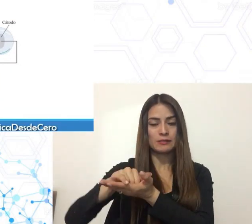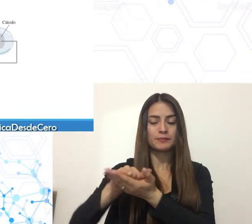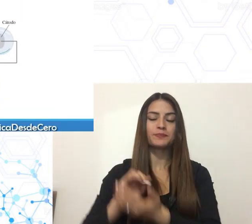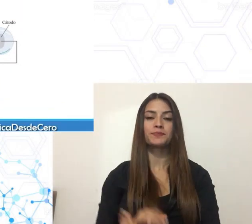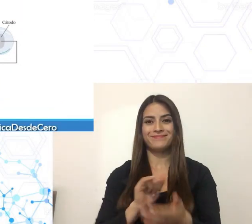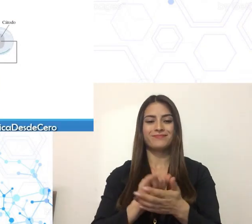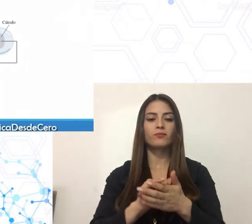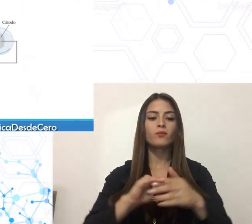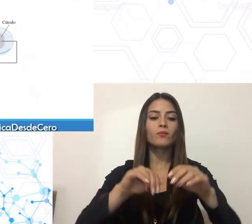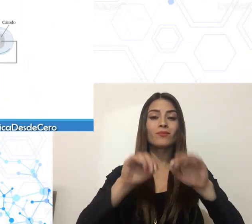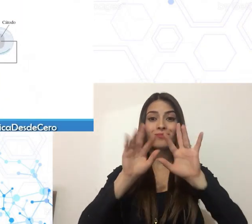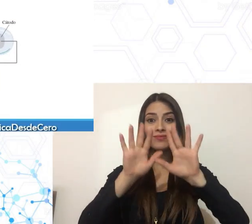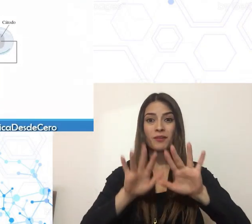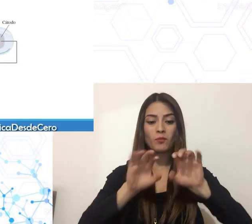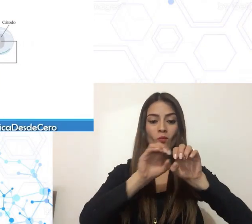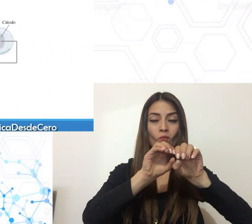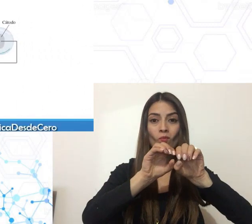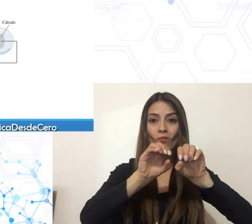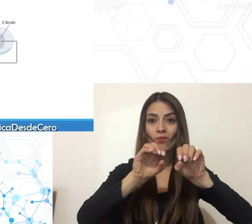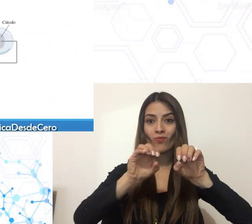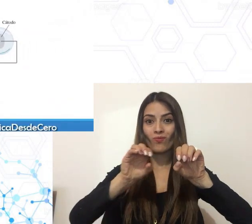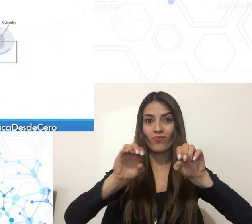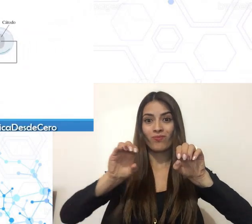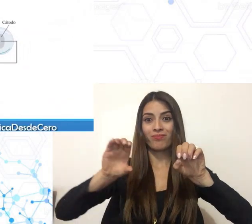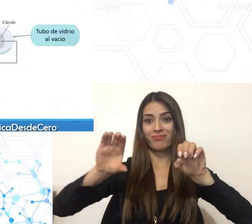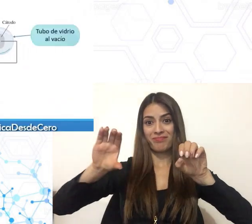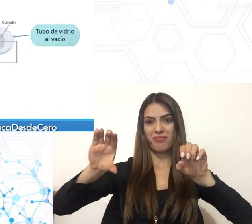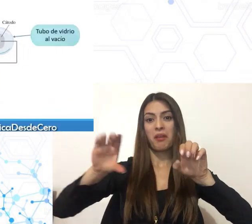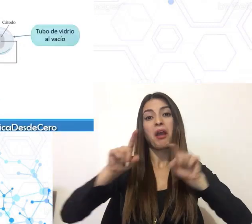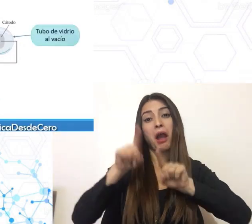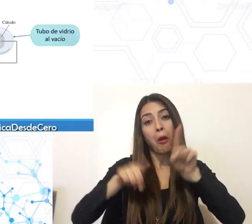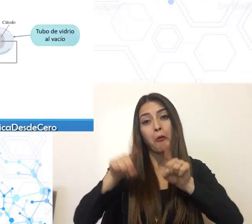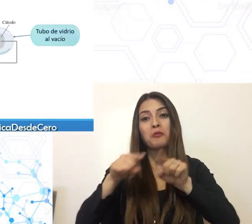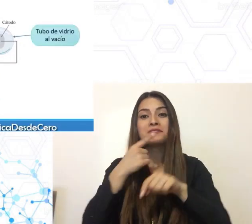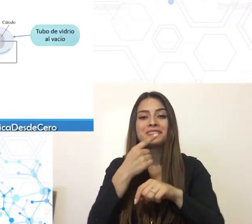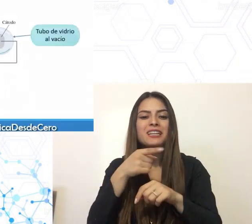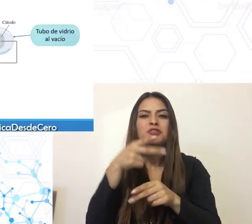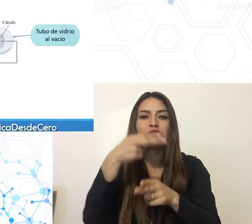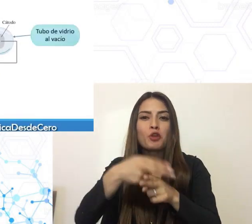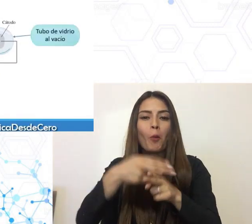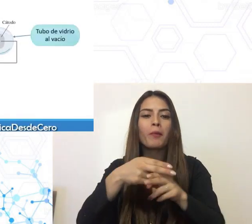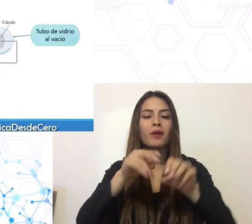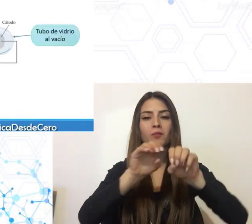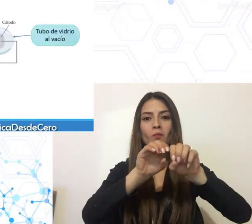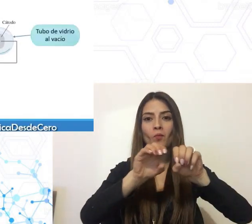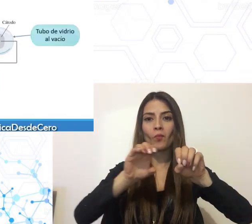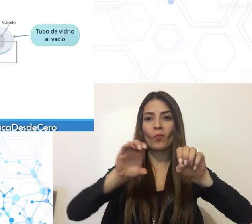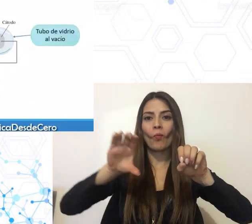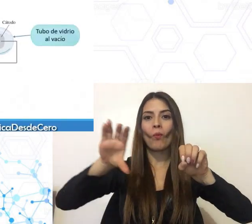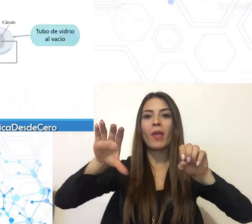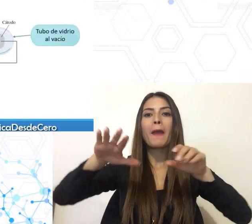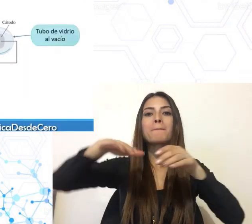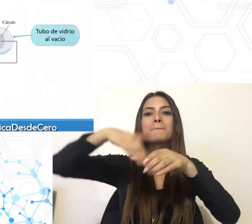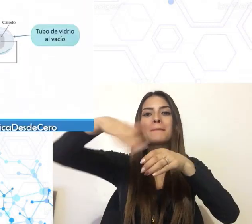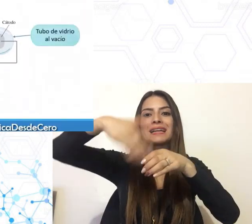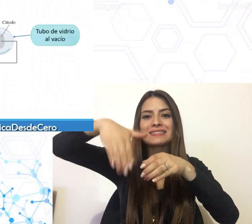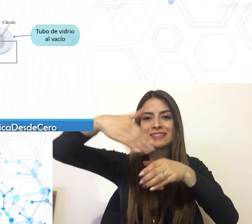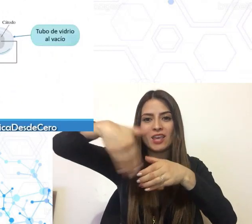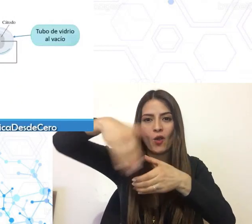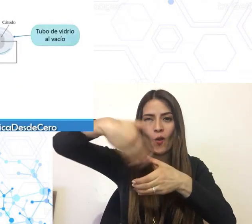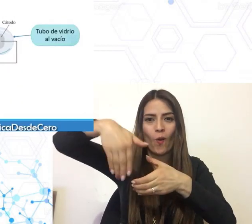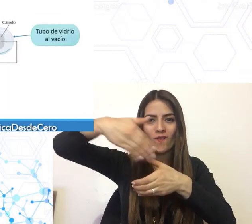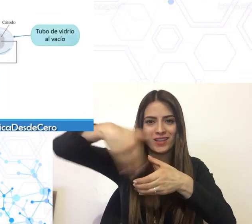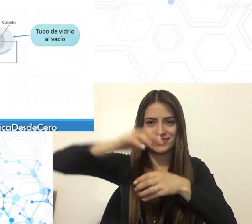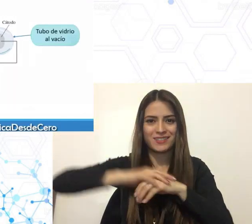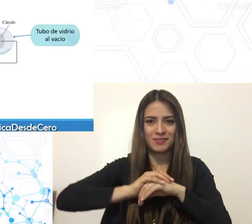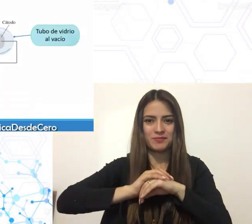podremos observar un poco más adelante. Bien. Posteriormente, este tubo de rayos catódicos, entonces, que se llamó, pues